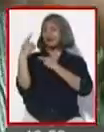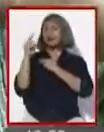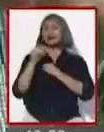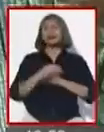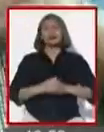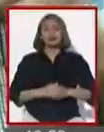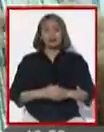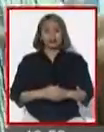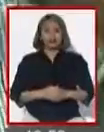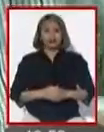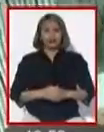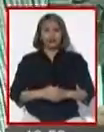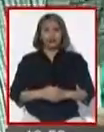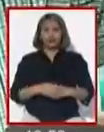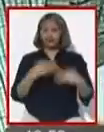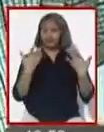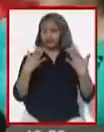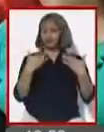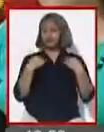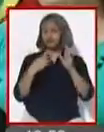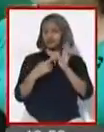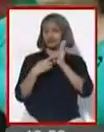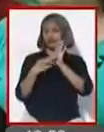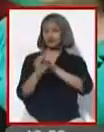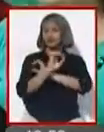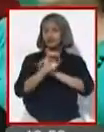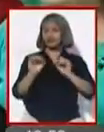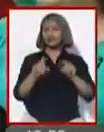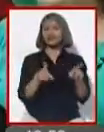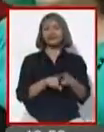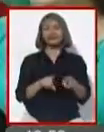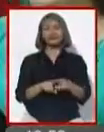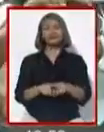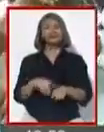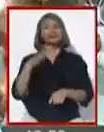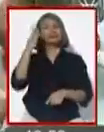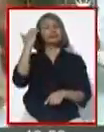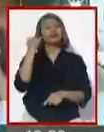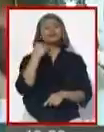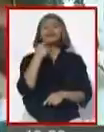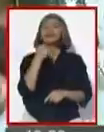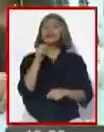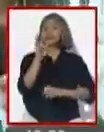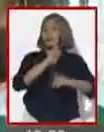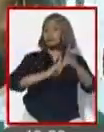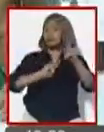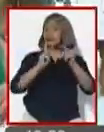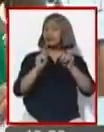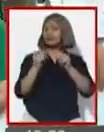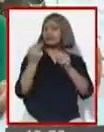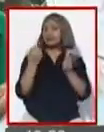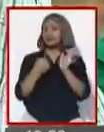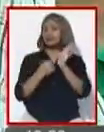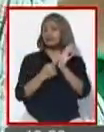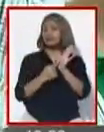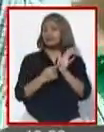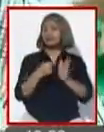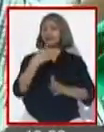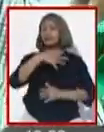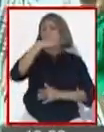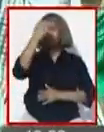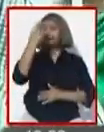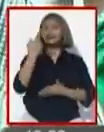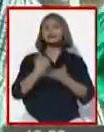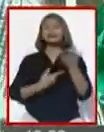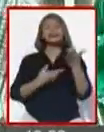debe atribuirse, y además porque no representa a nadie, y además porque estos son los vecinos, los que están acá, calientes, los